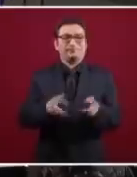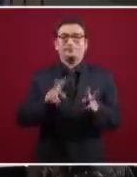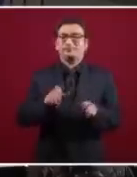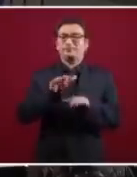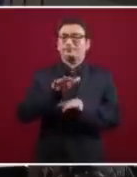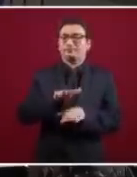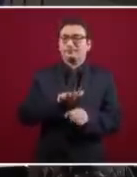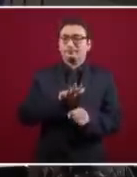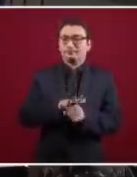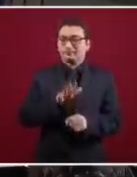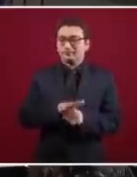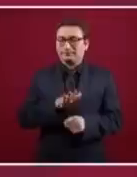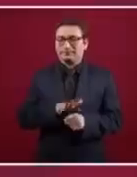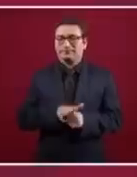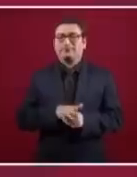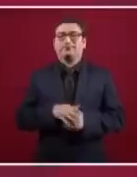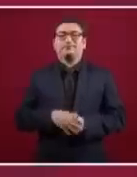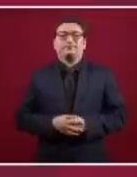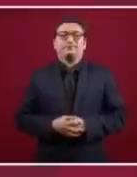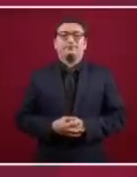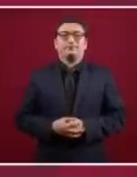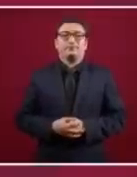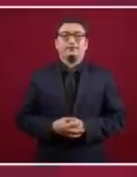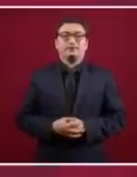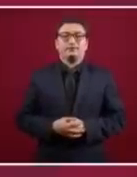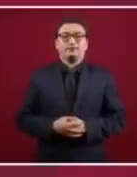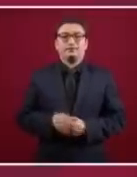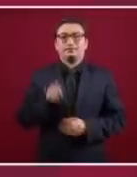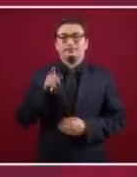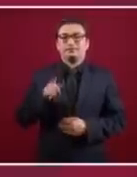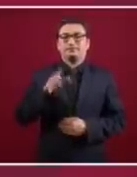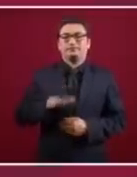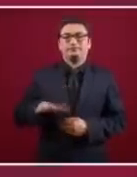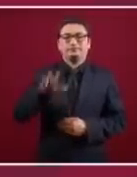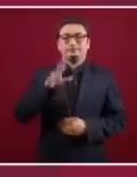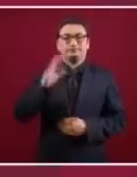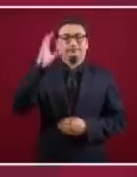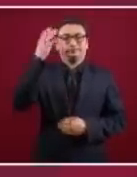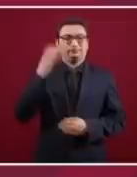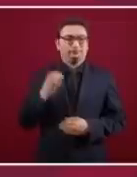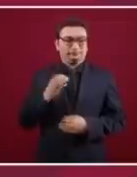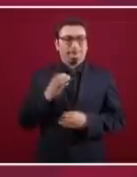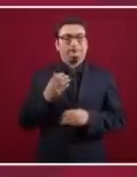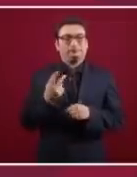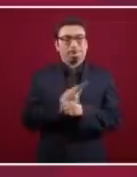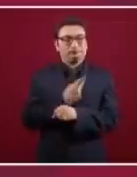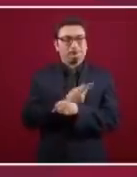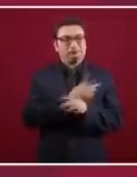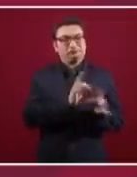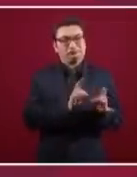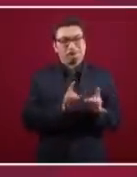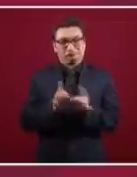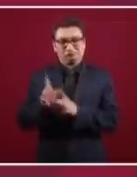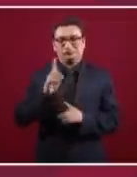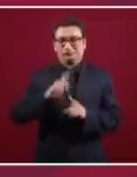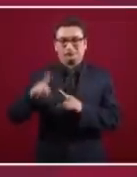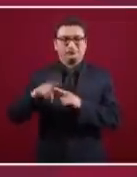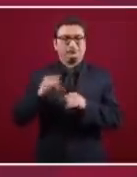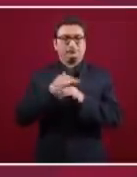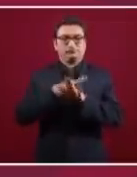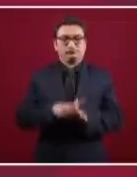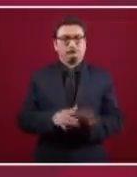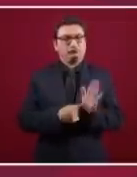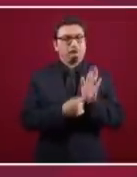los acontecimientos de culiacán se hizo un informe